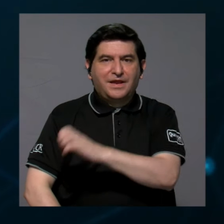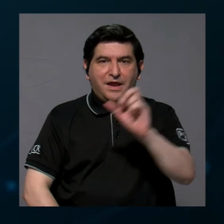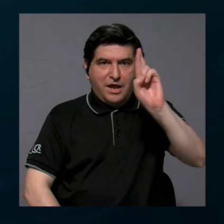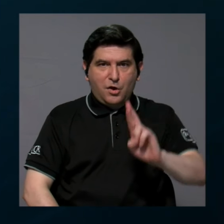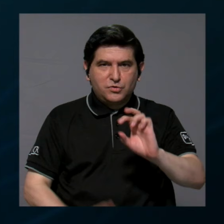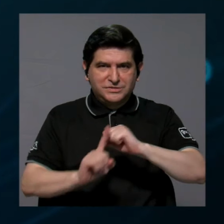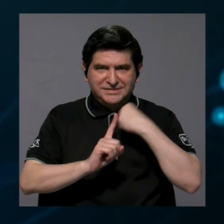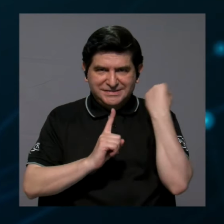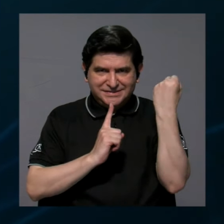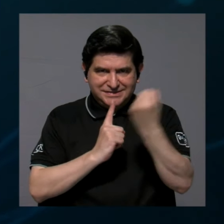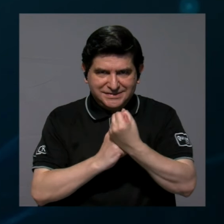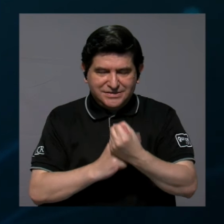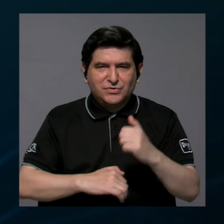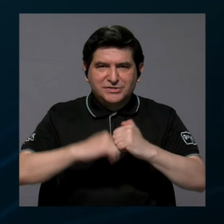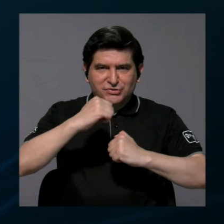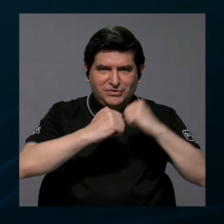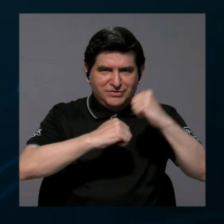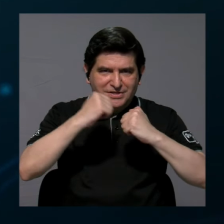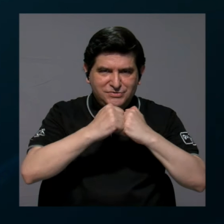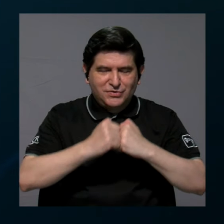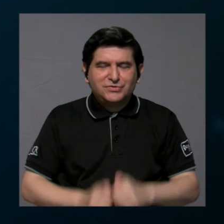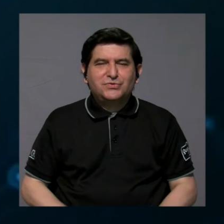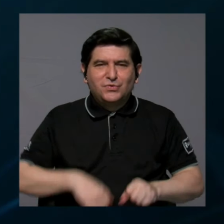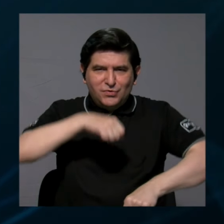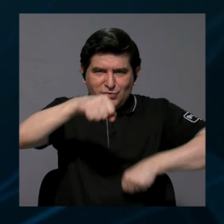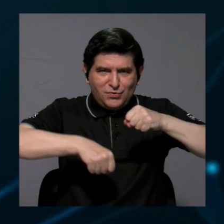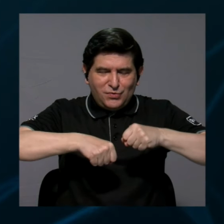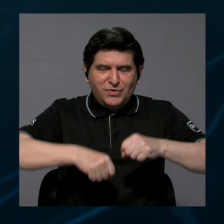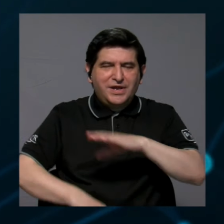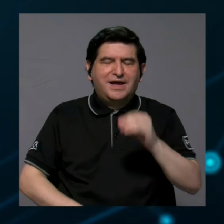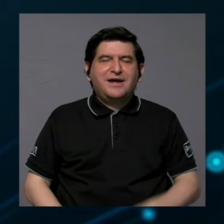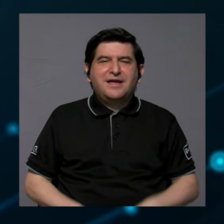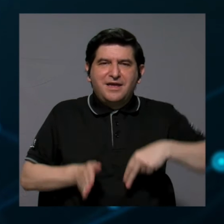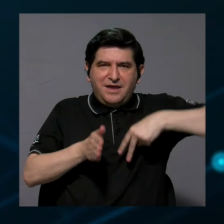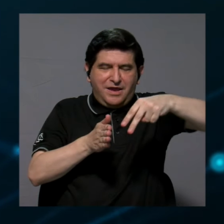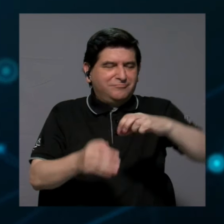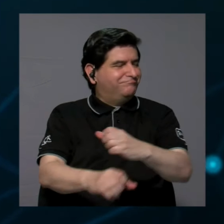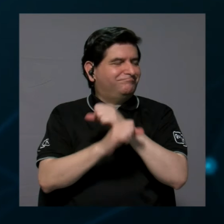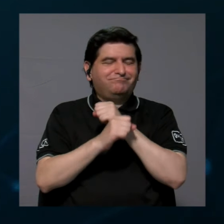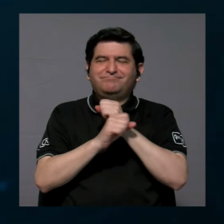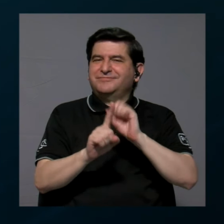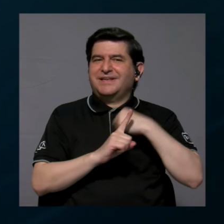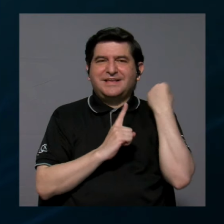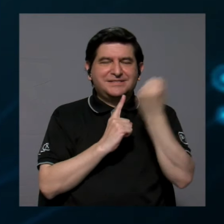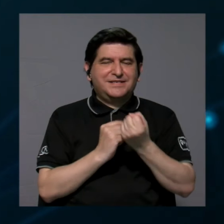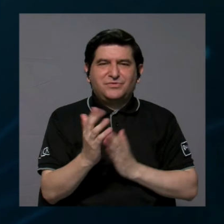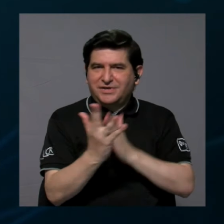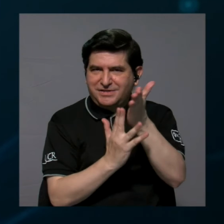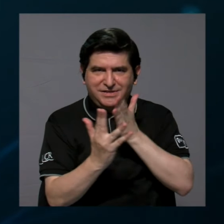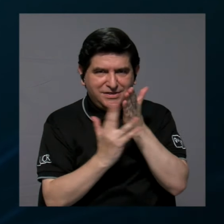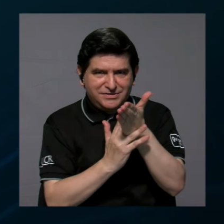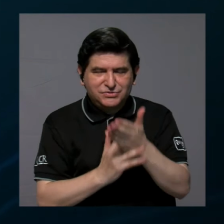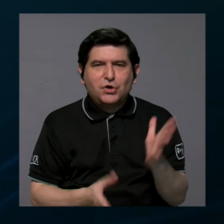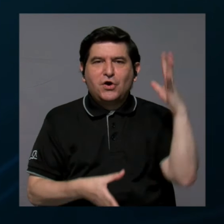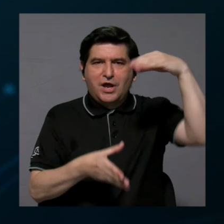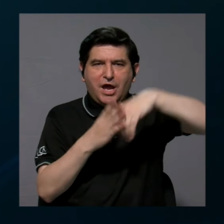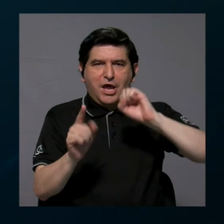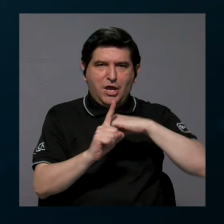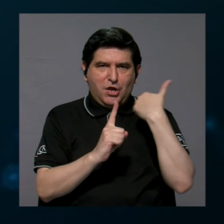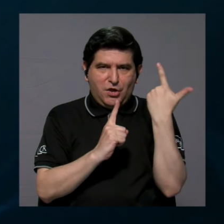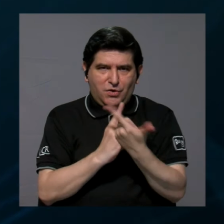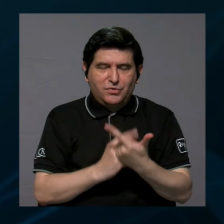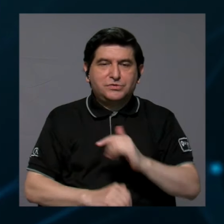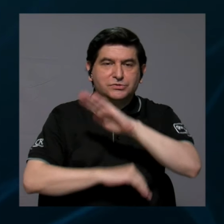En Costa Rica, el estado y la infraestructura de las ciclovías y las aceras no garantizan las condiciones de accesibilidad e